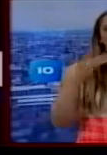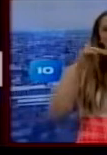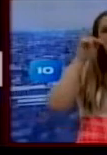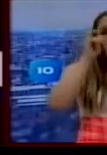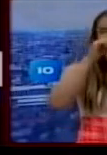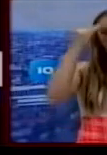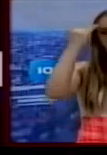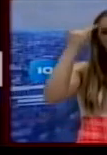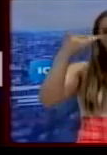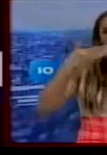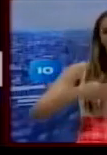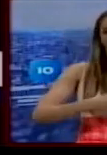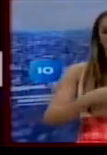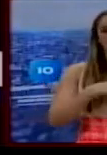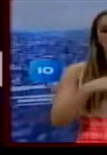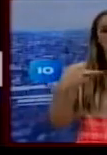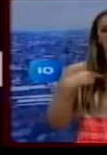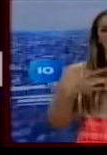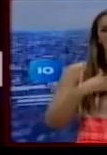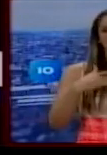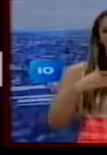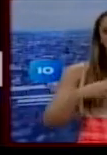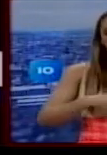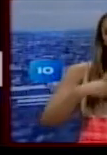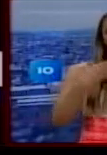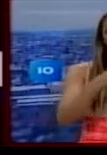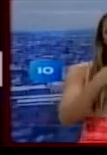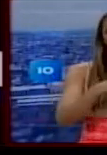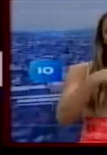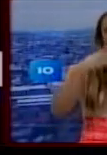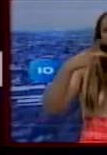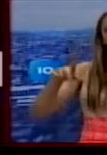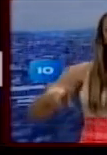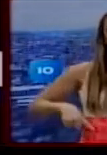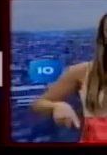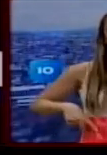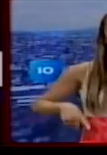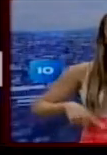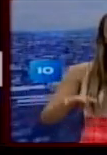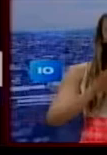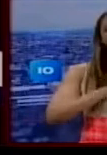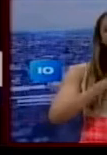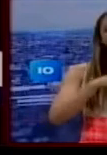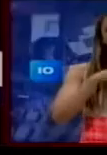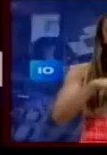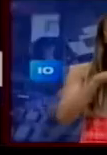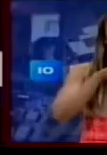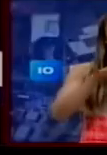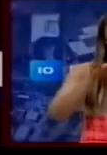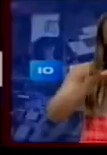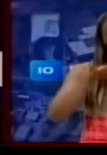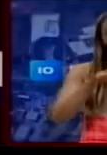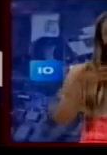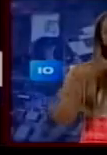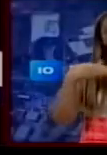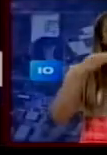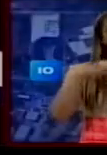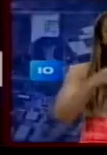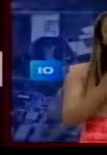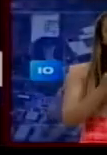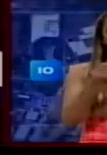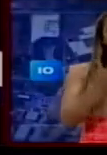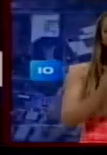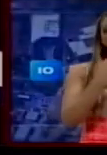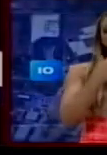complejos. Confiamos en que la estrategia de su gobierno participará e impulsará de manera